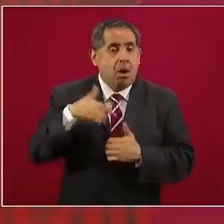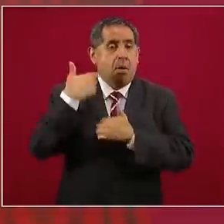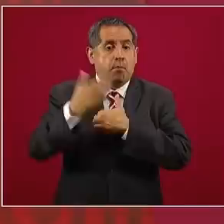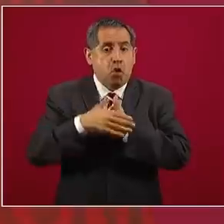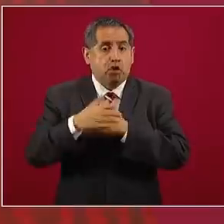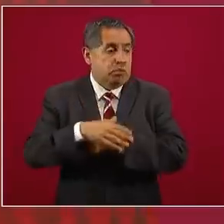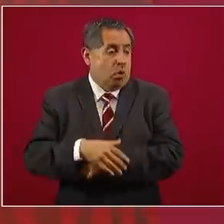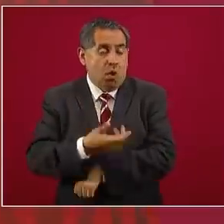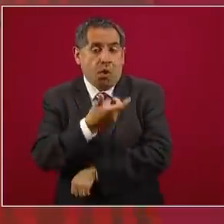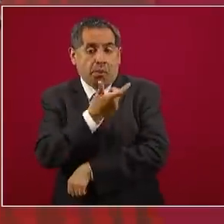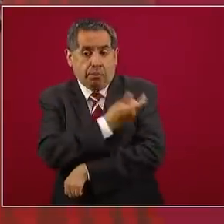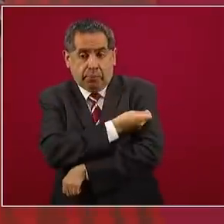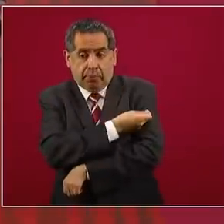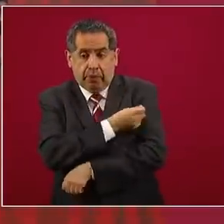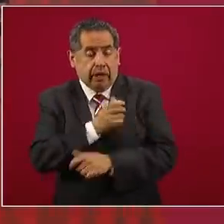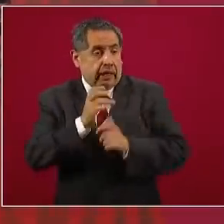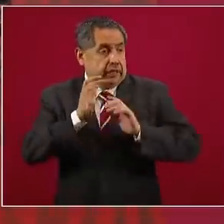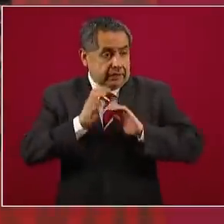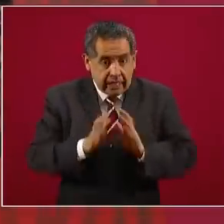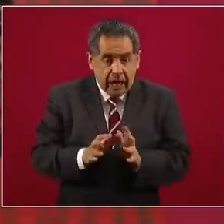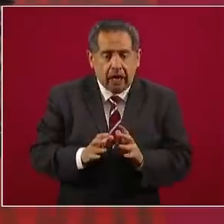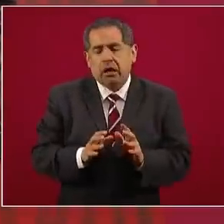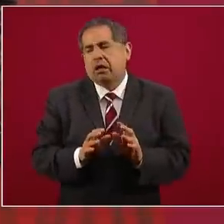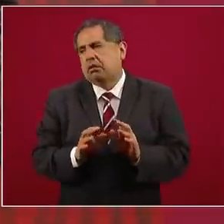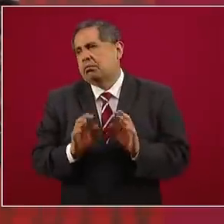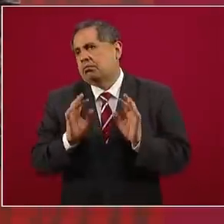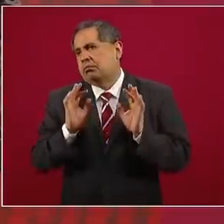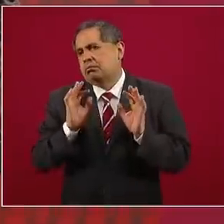vacunemos todos,